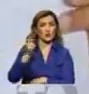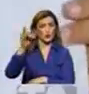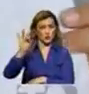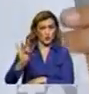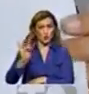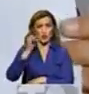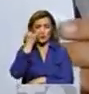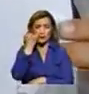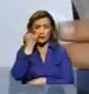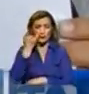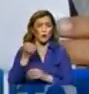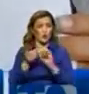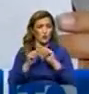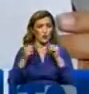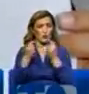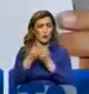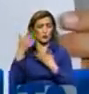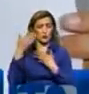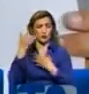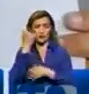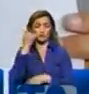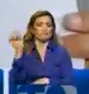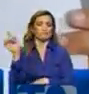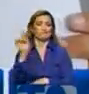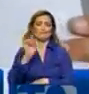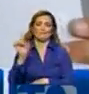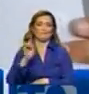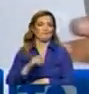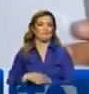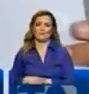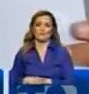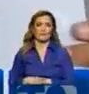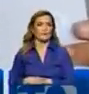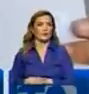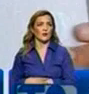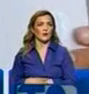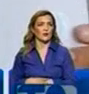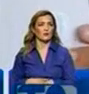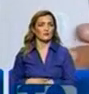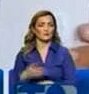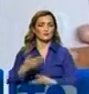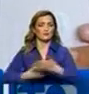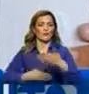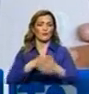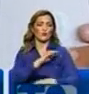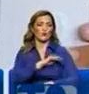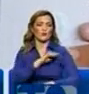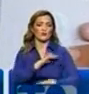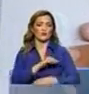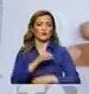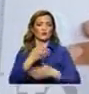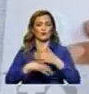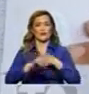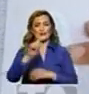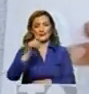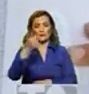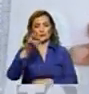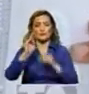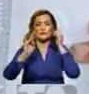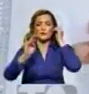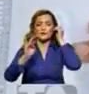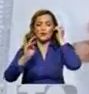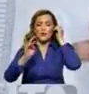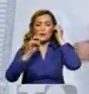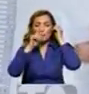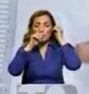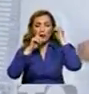ver, estas hojas se filtraron del mismo municipio, unas hojas de control. Nosotros tenemos aquí una cantidad aproximada de 117